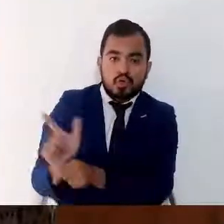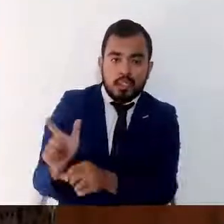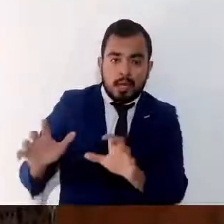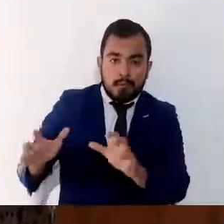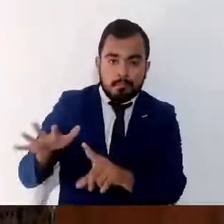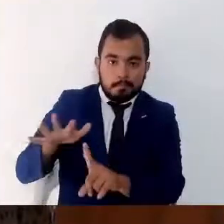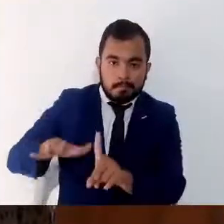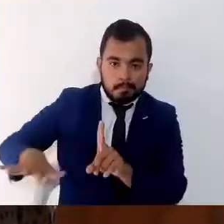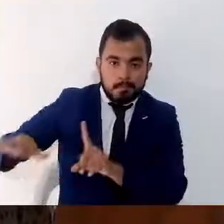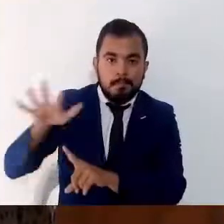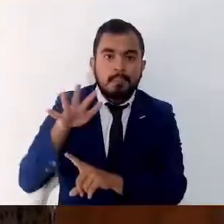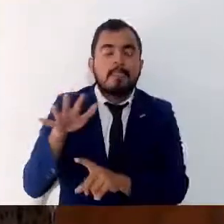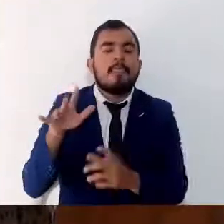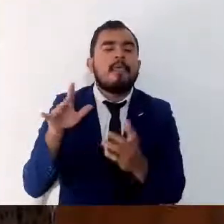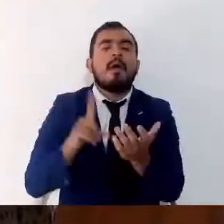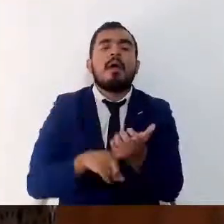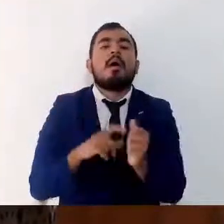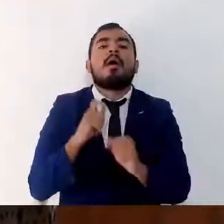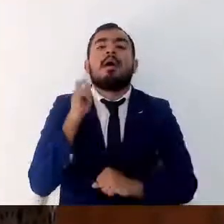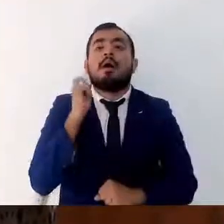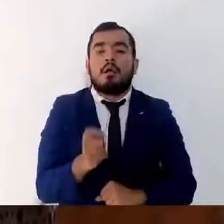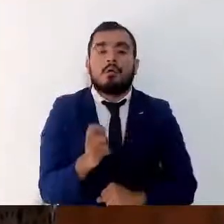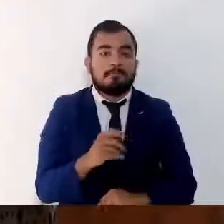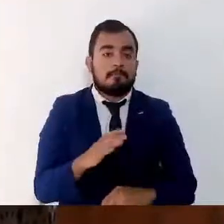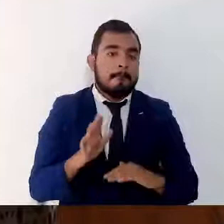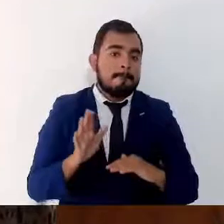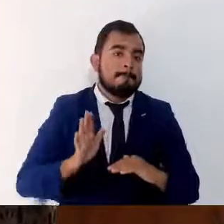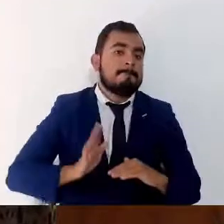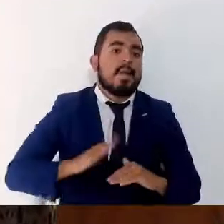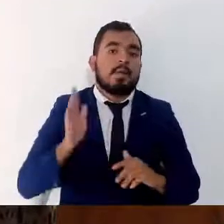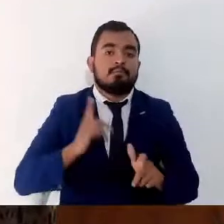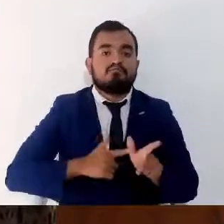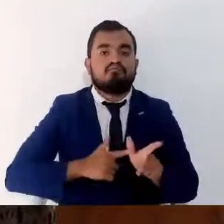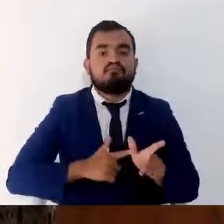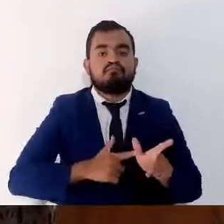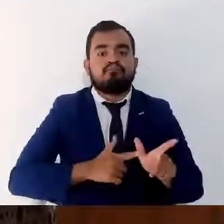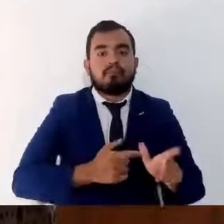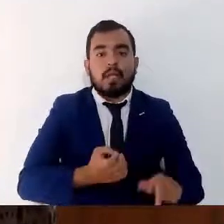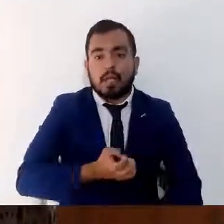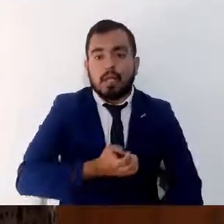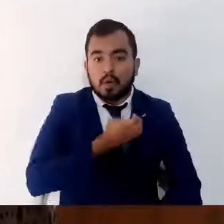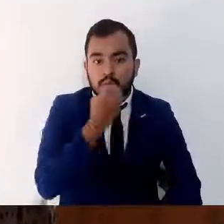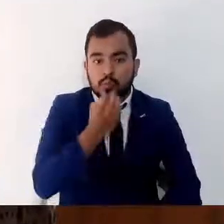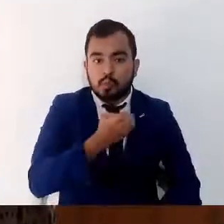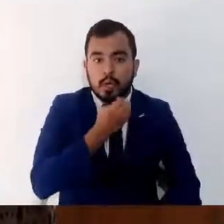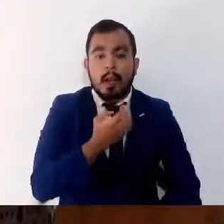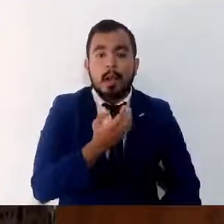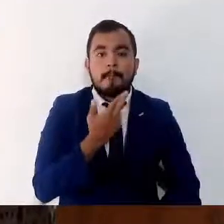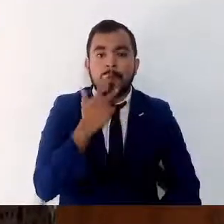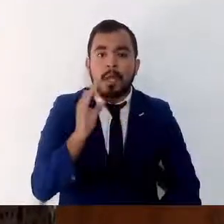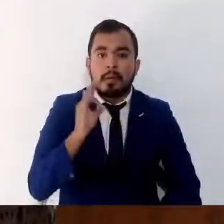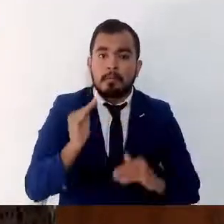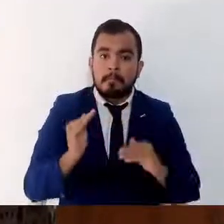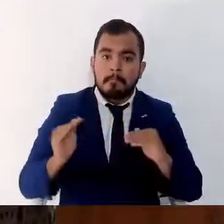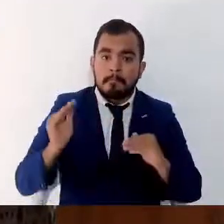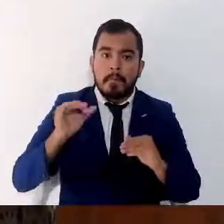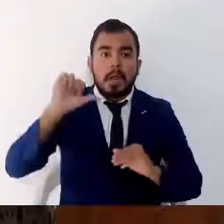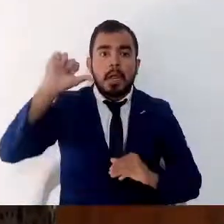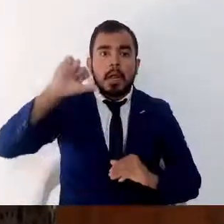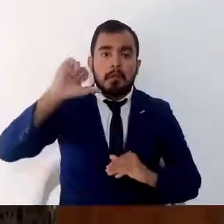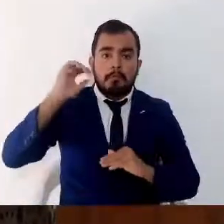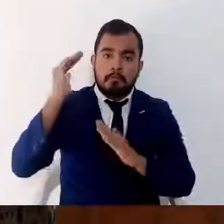encuentran mayor permanencia en la escuela y mayor aprovechamiento escolar, así como menor reprobación y menor